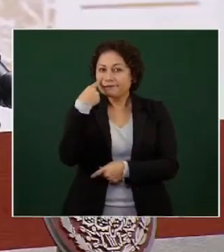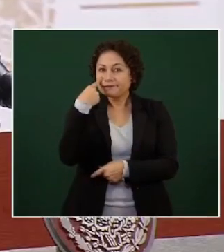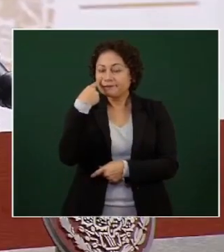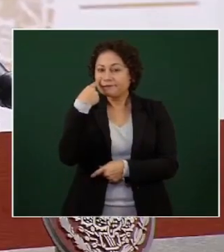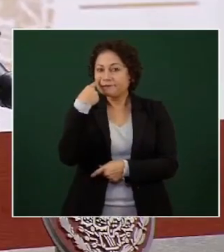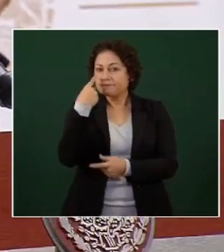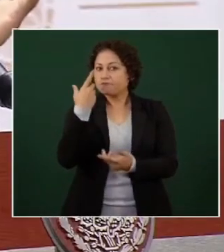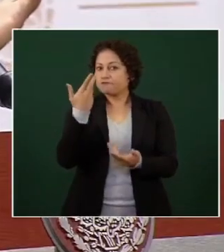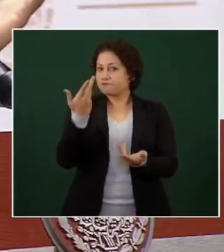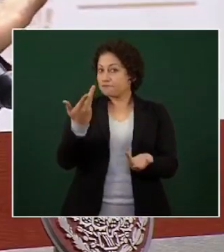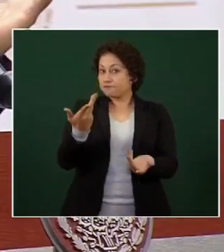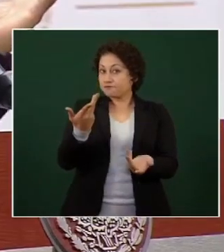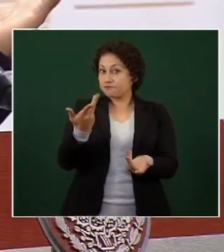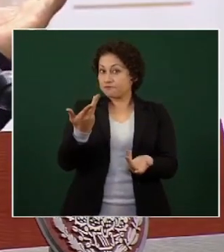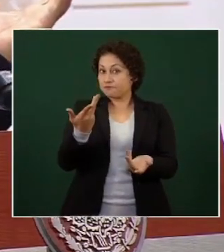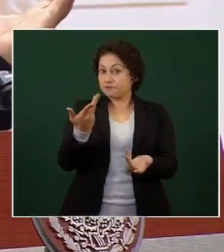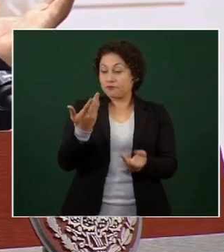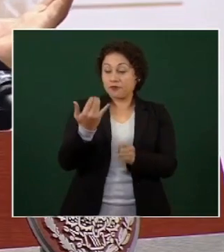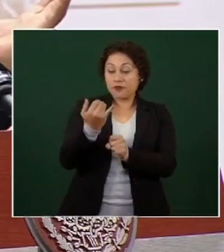que tiene